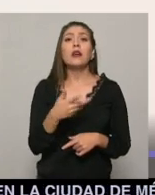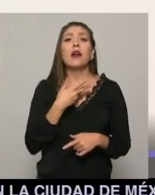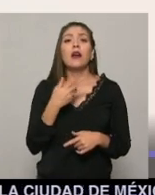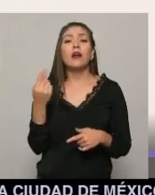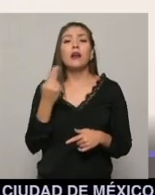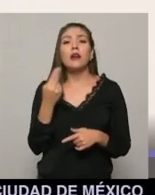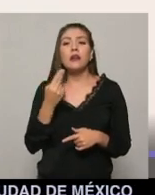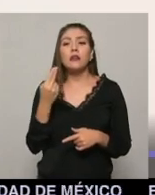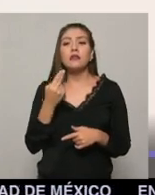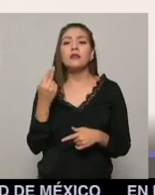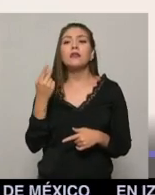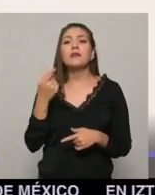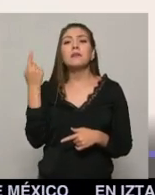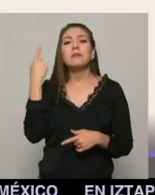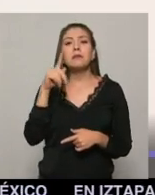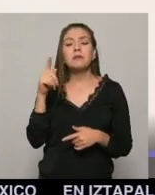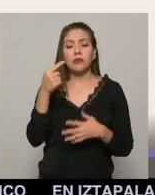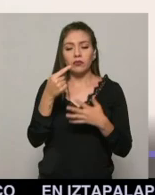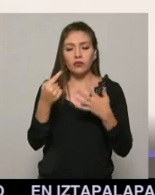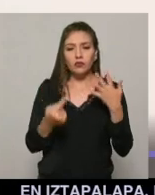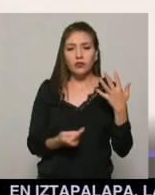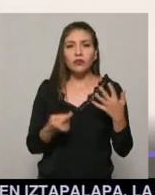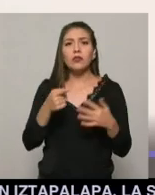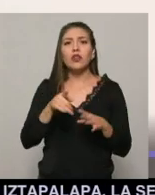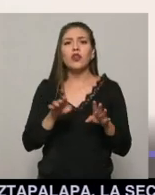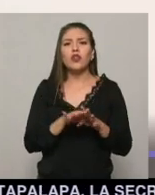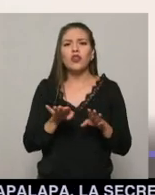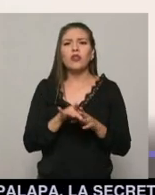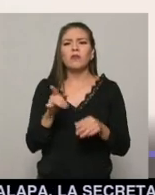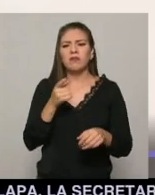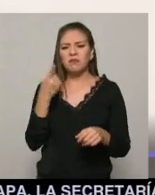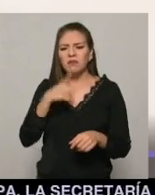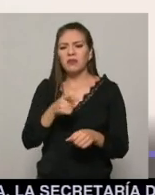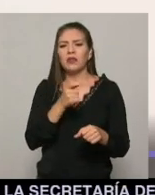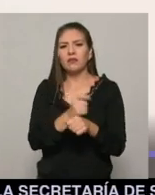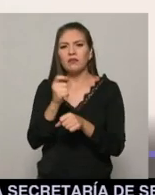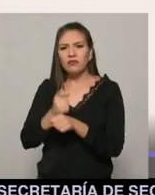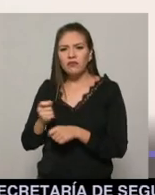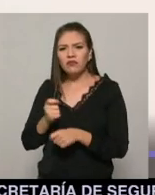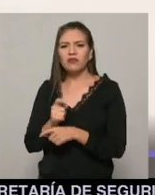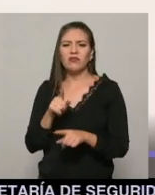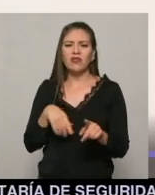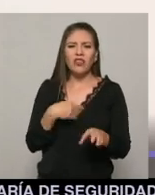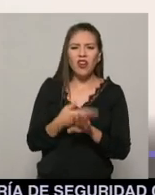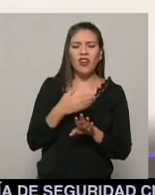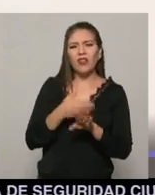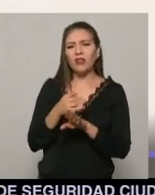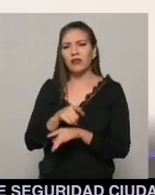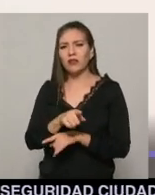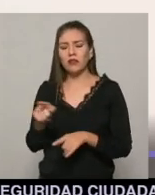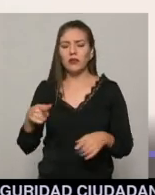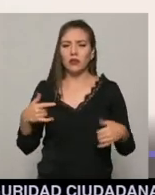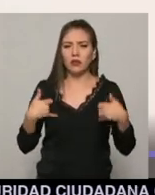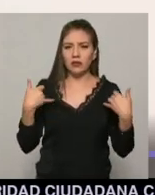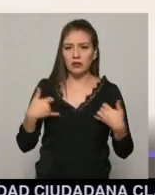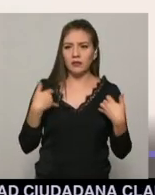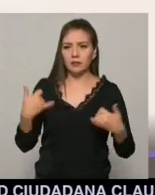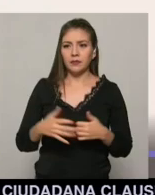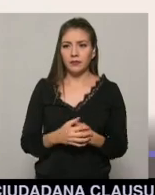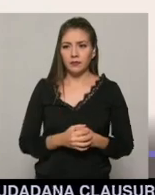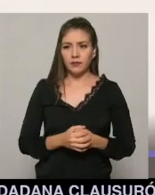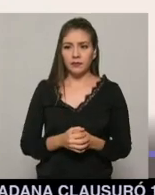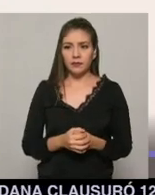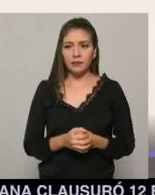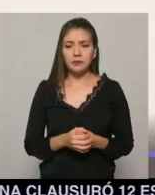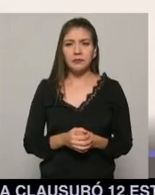para criminalizar a este sector poblacional. Entonces, estos patrones que se han venido documentando desde hace años, lamentablemente no se